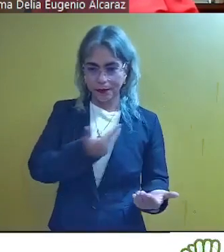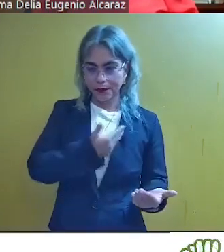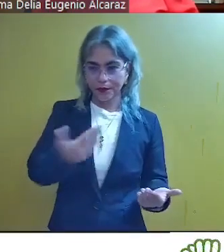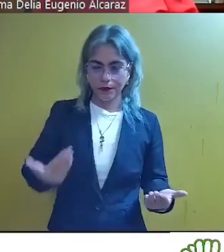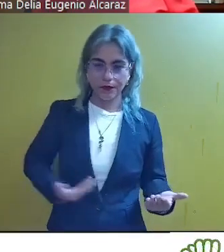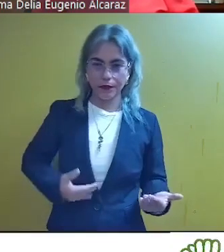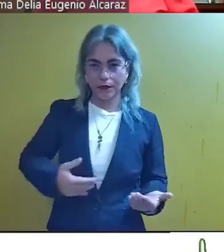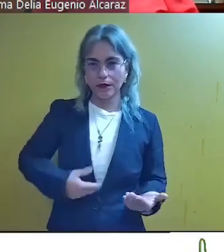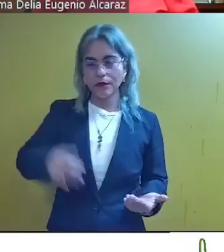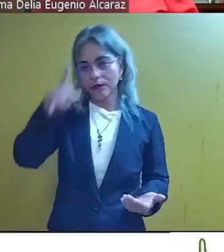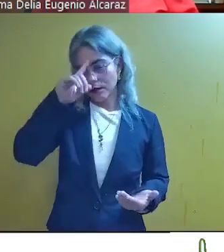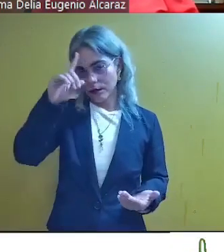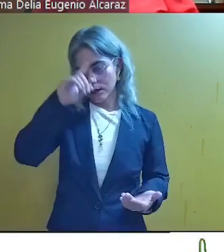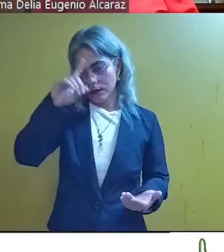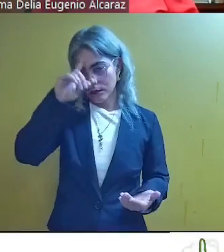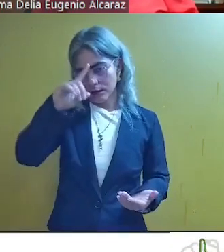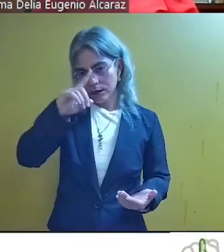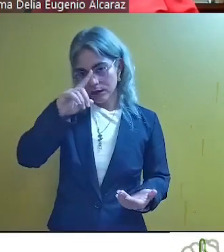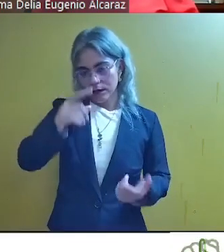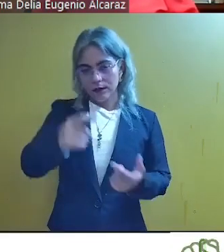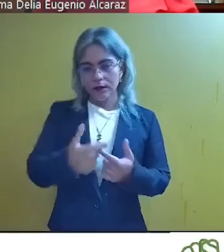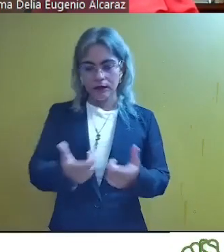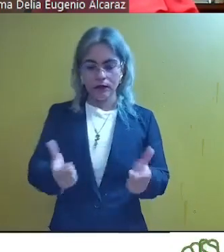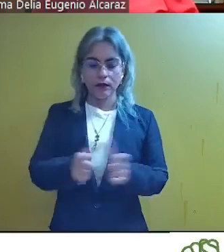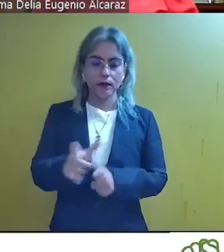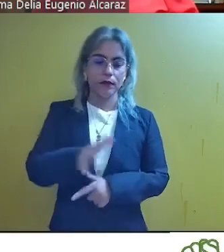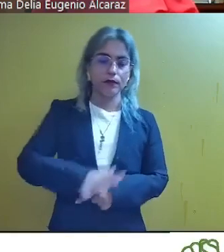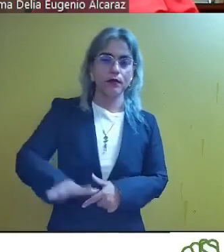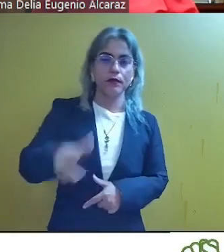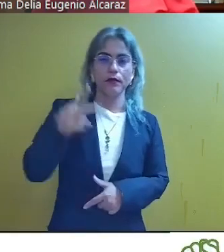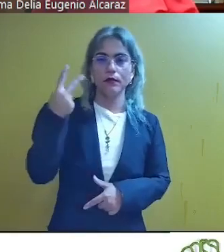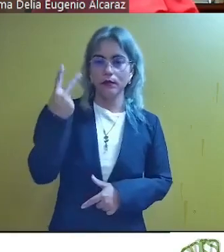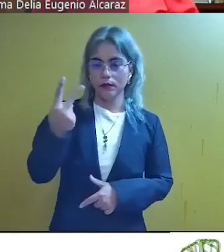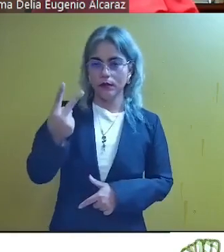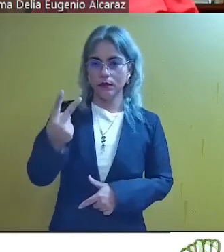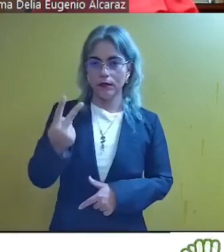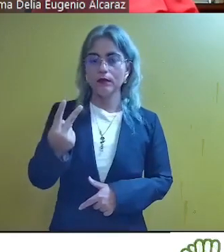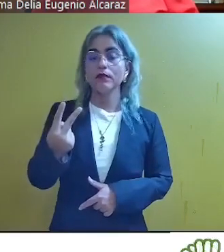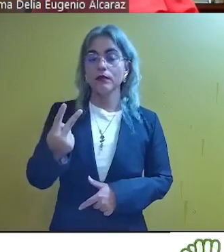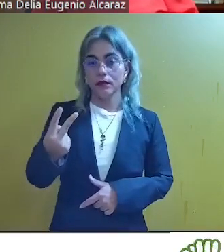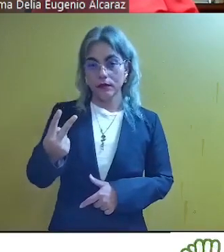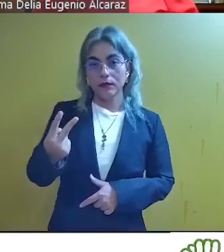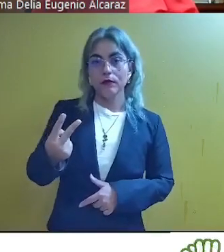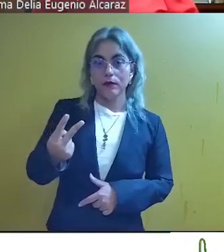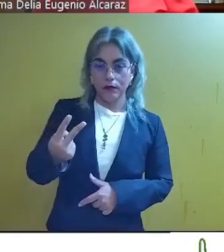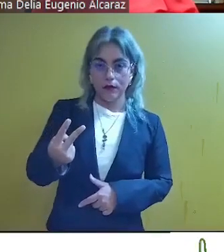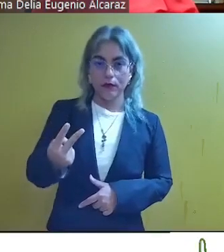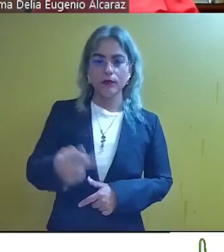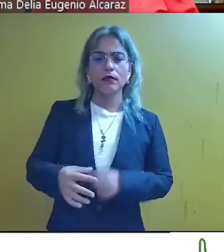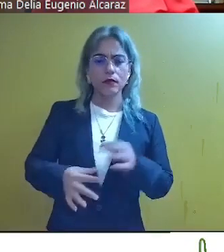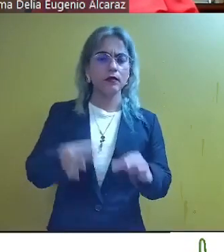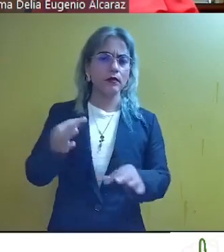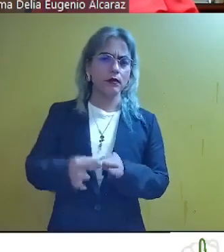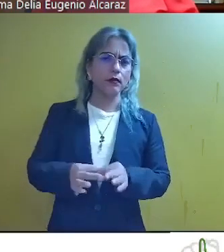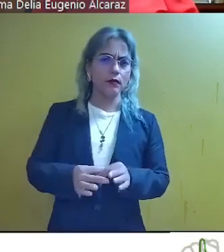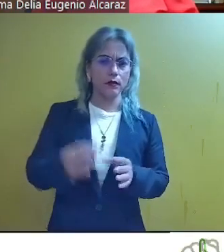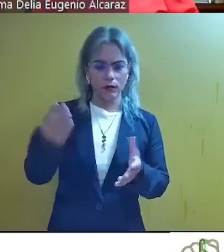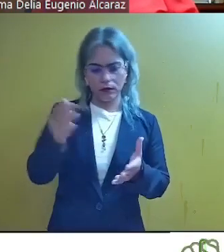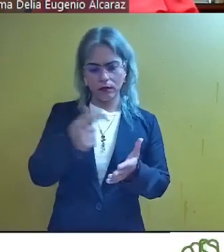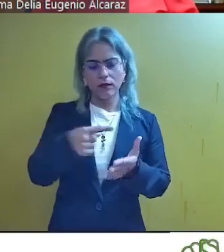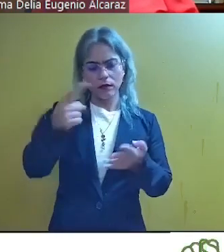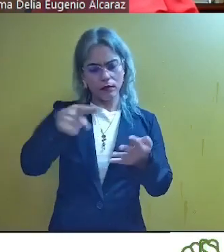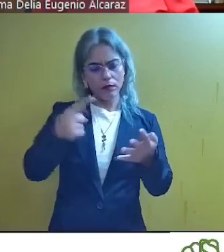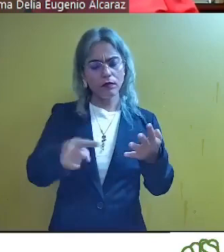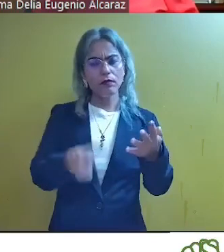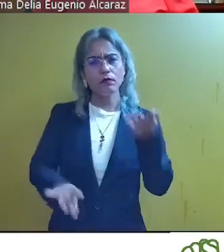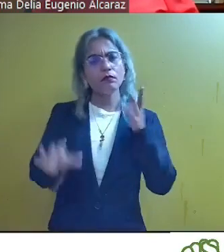del Consejo Distrital Electoral número 2 fue elegida de entre las consejerías propietarias que cumplieron con los requisitos establecidos en la normatividad